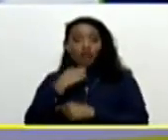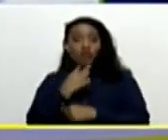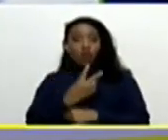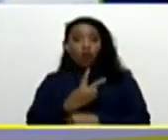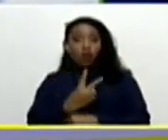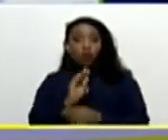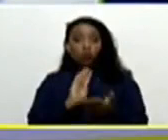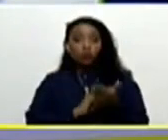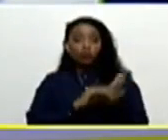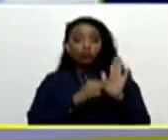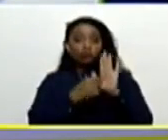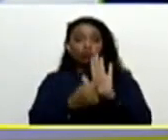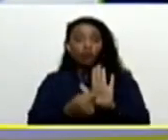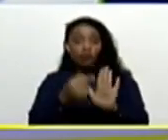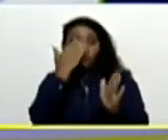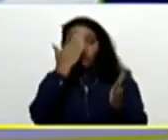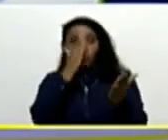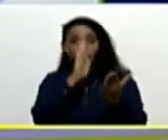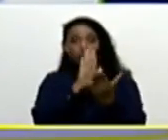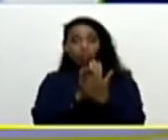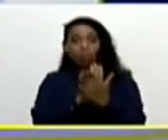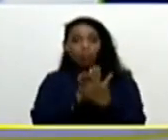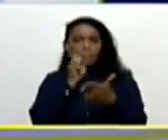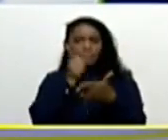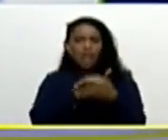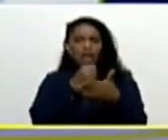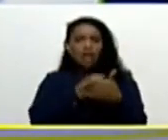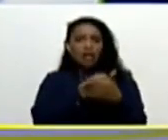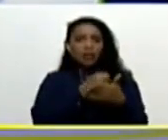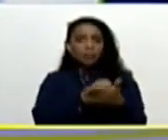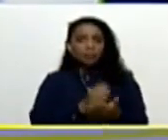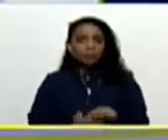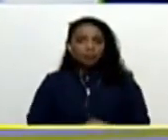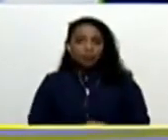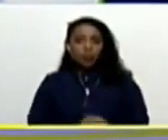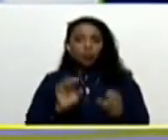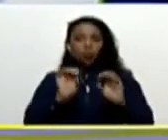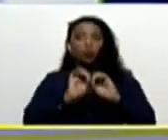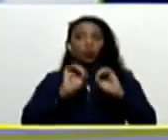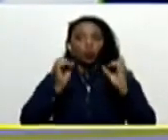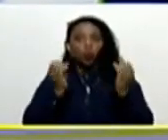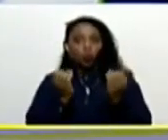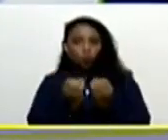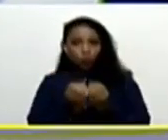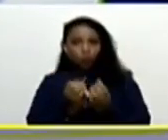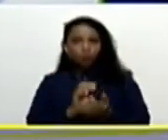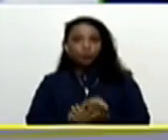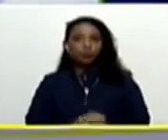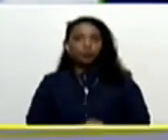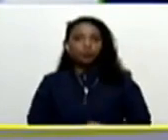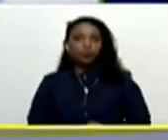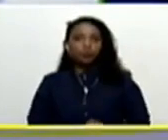a los yanquis al frente de las tropas que habían organizado